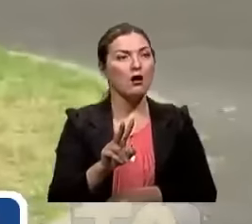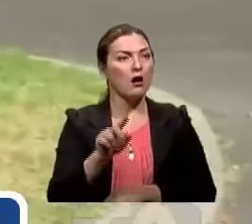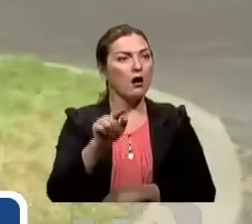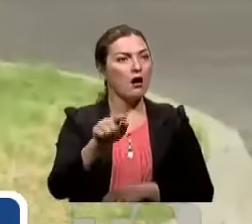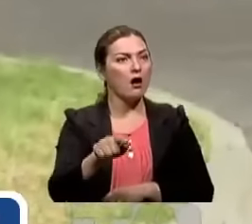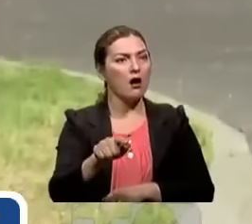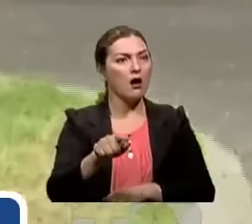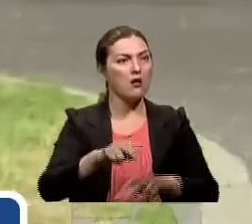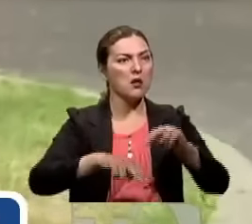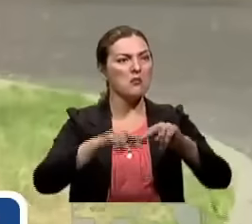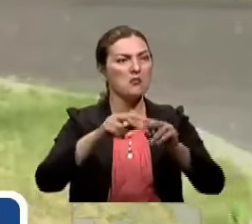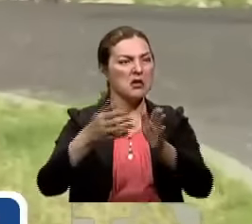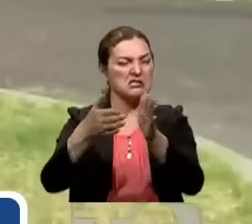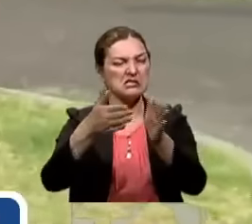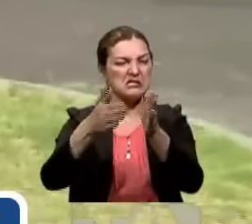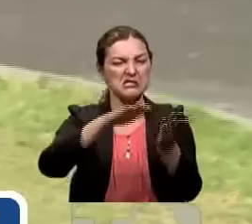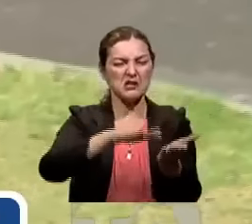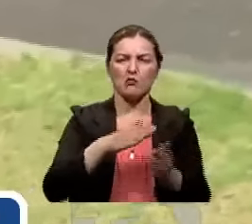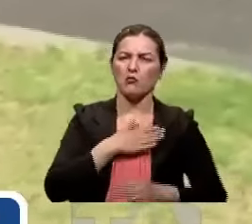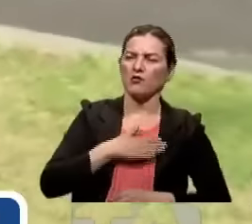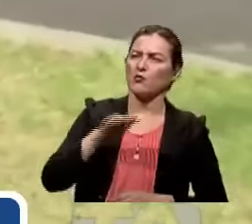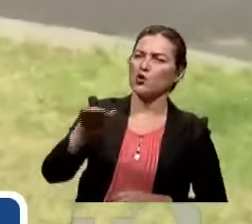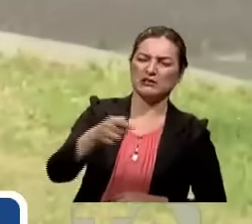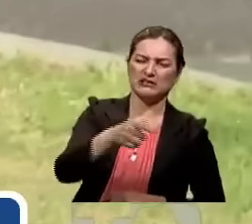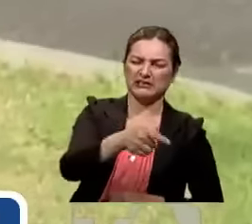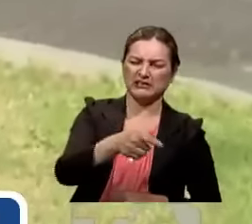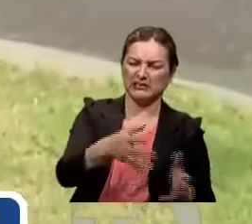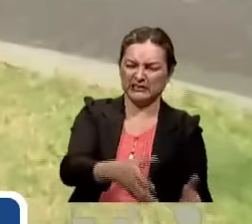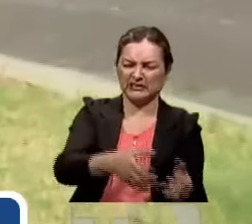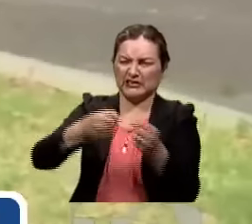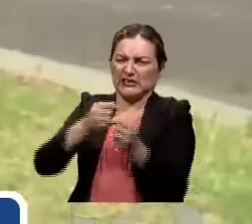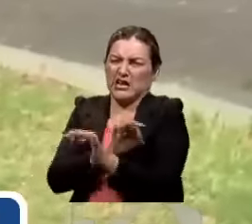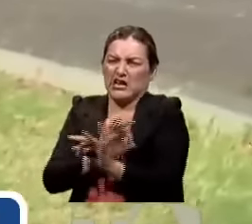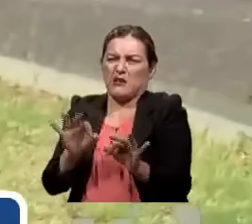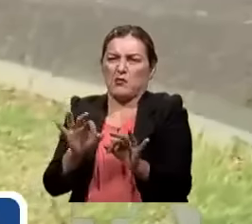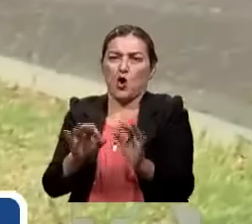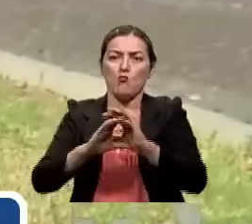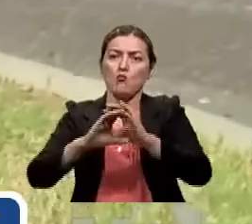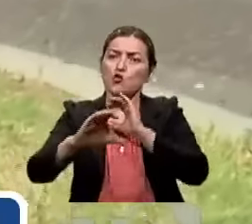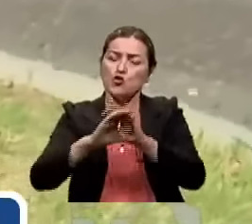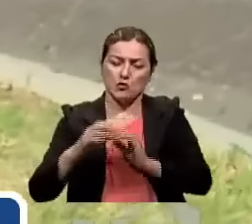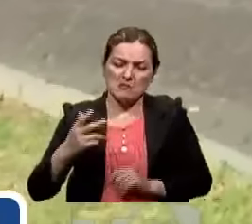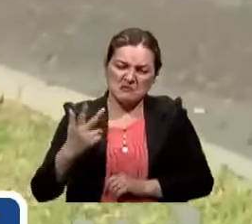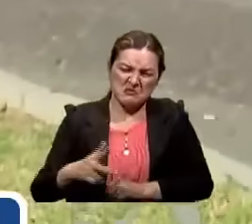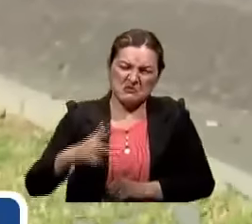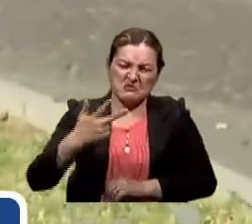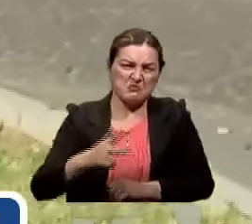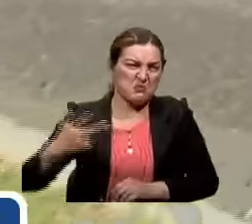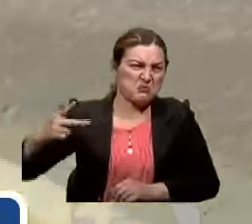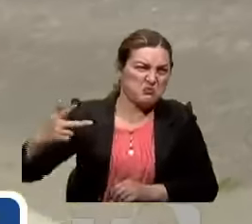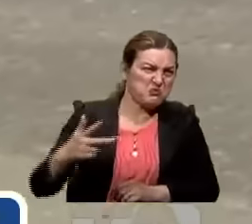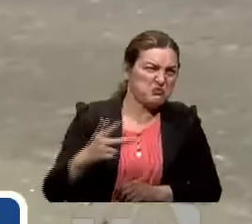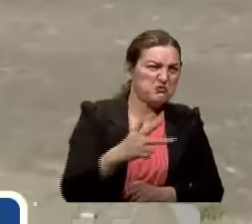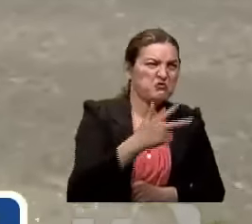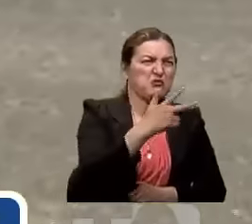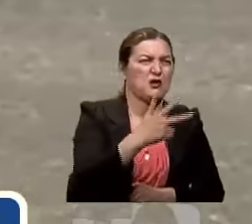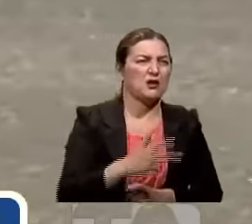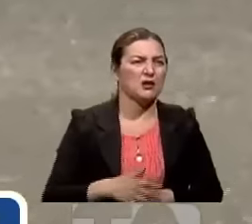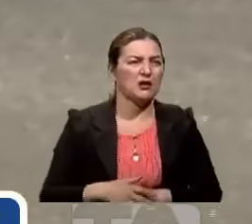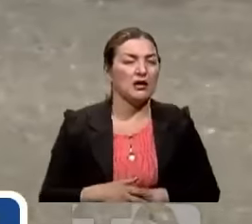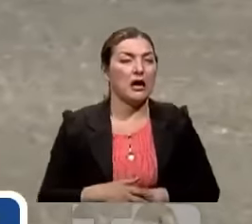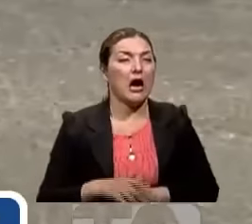escombros, porque como se ve en la imagen, es un camino tan estrecho, por ahí pasa el bus a mucha velocidad y ha